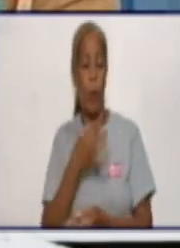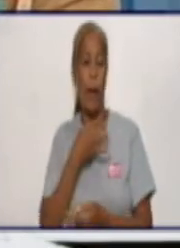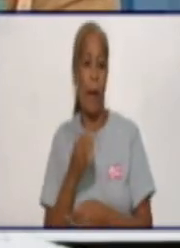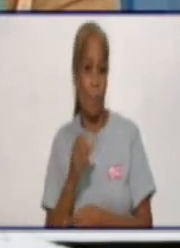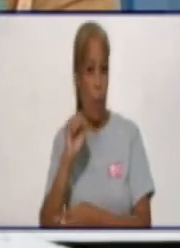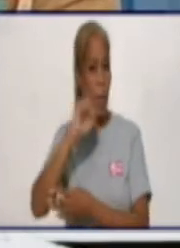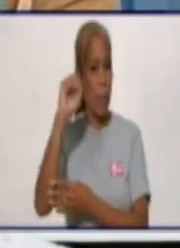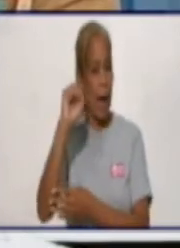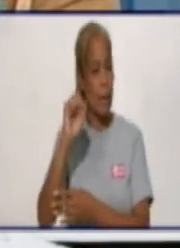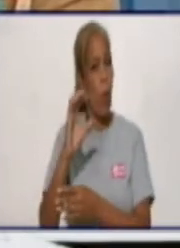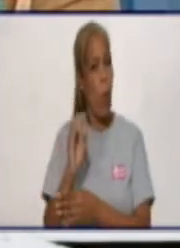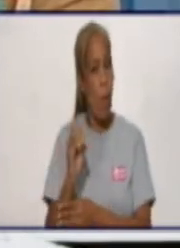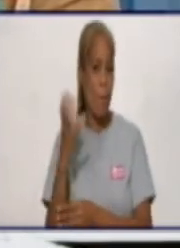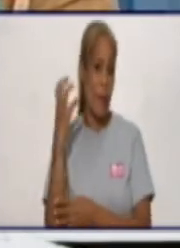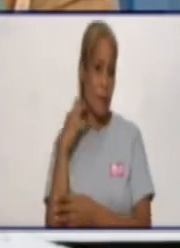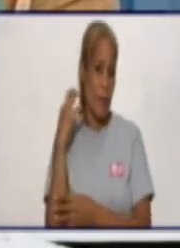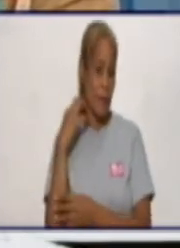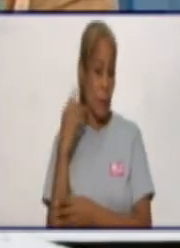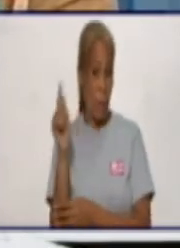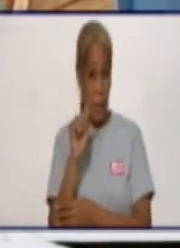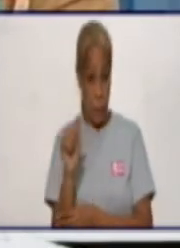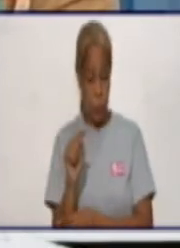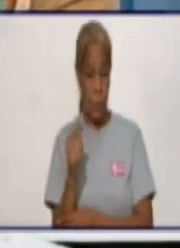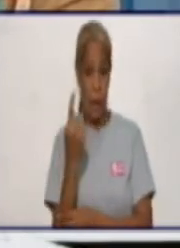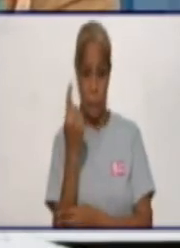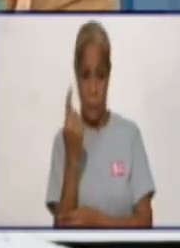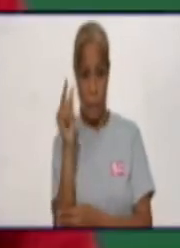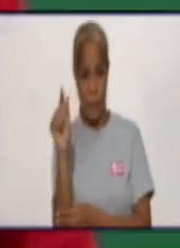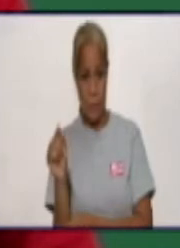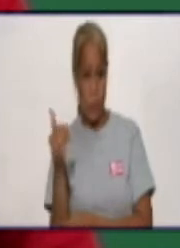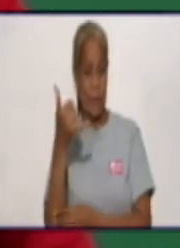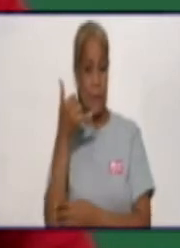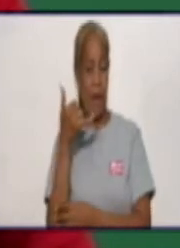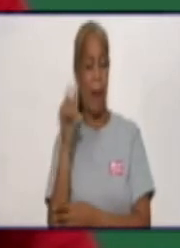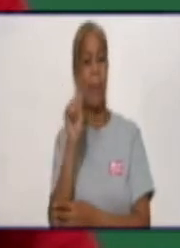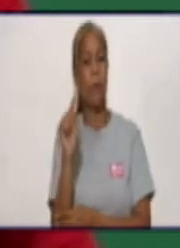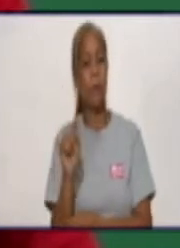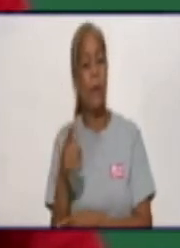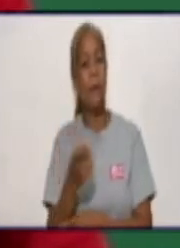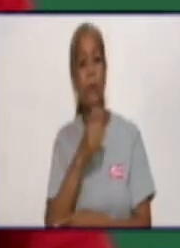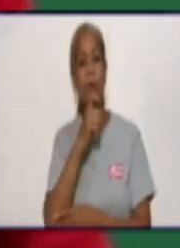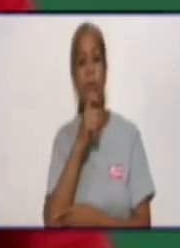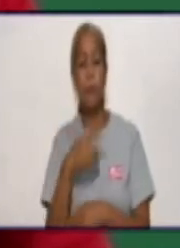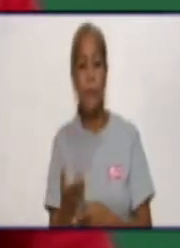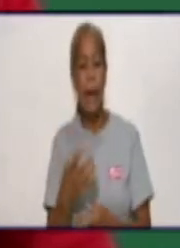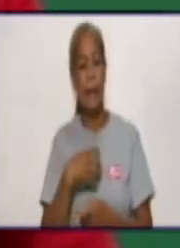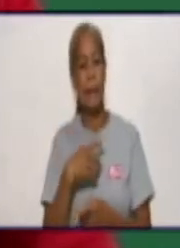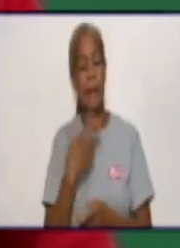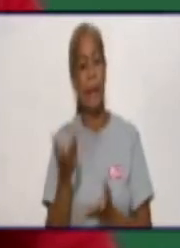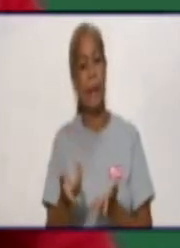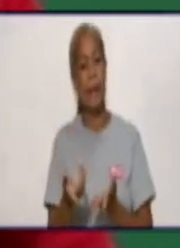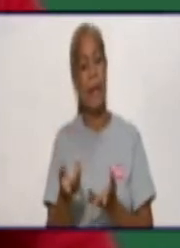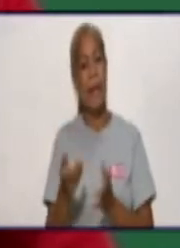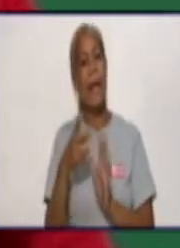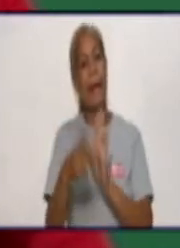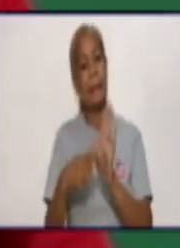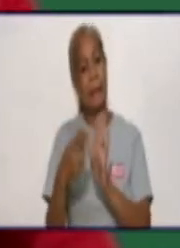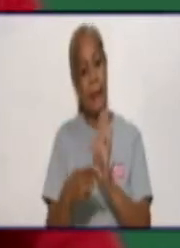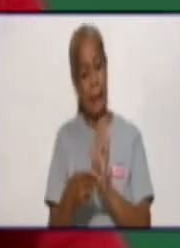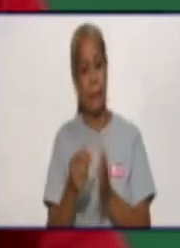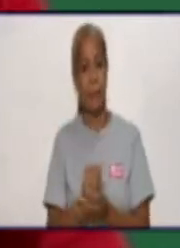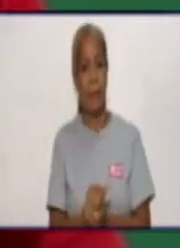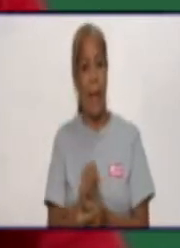preguntando qué cuál es la situación del tren vayamos manzanilla a ver estar está autorizado que empieza a circular y empieza a restablecer si usted este servicio a partir del